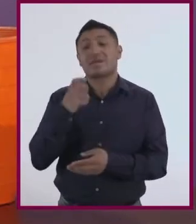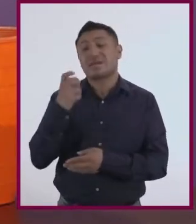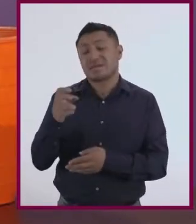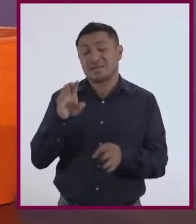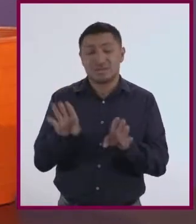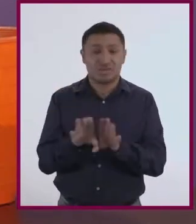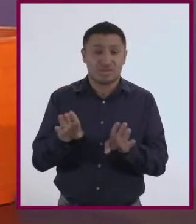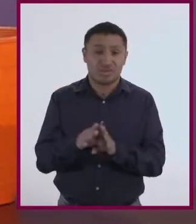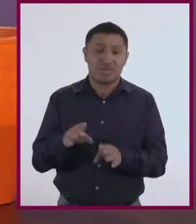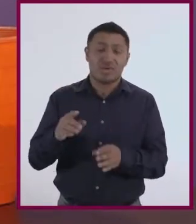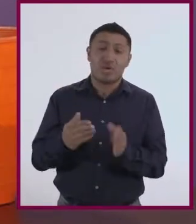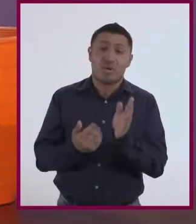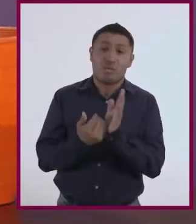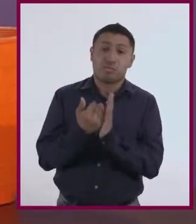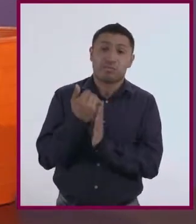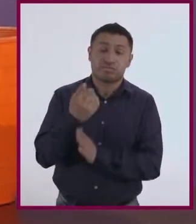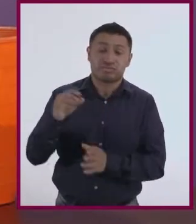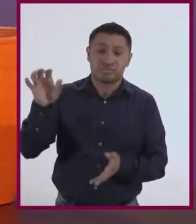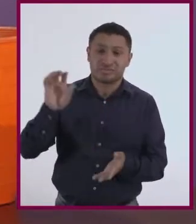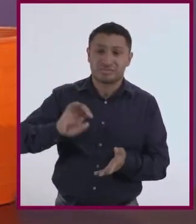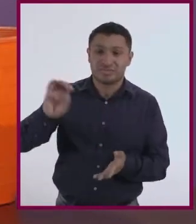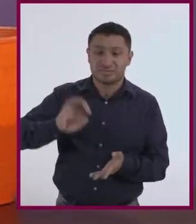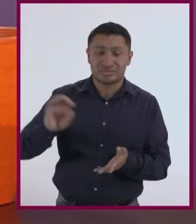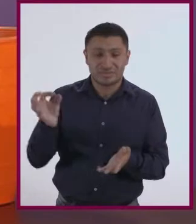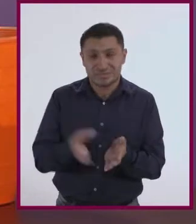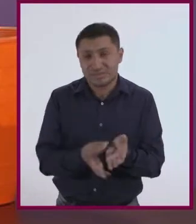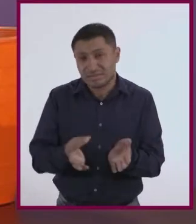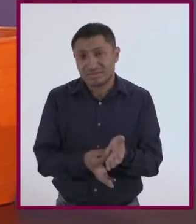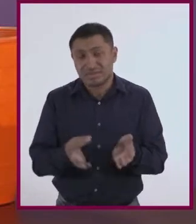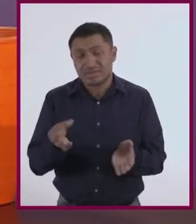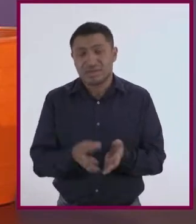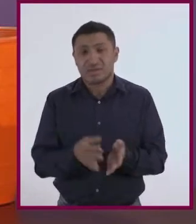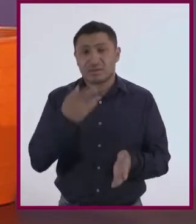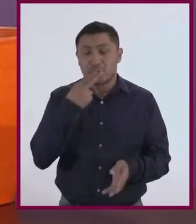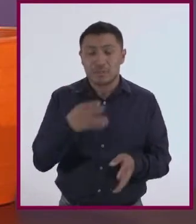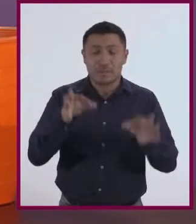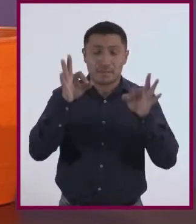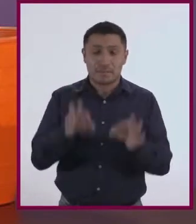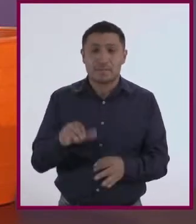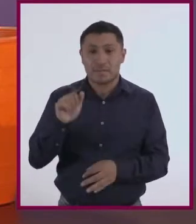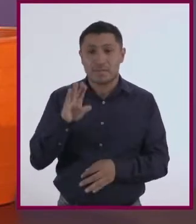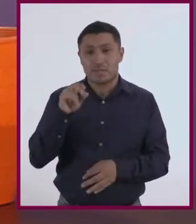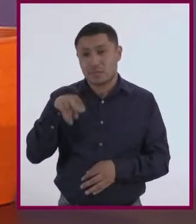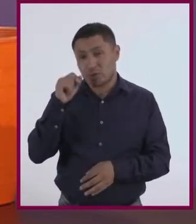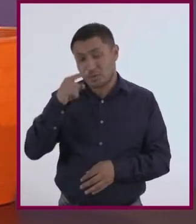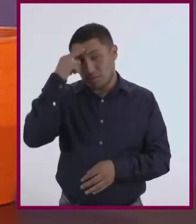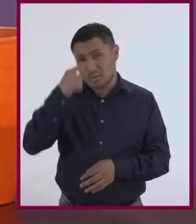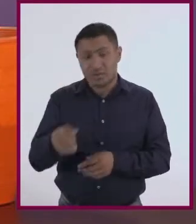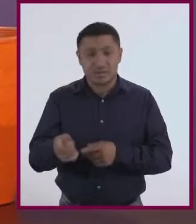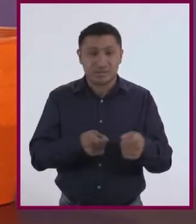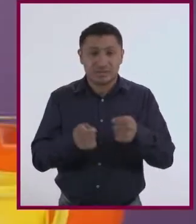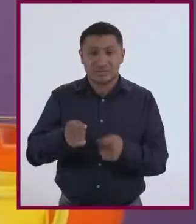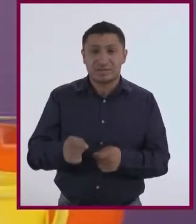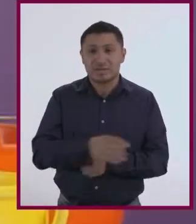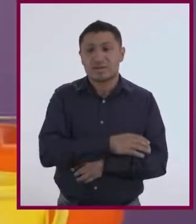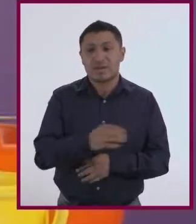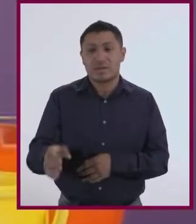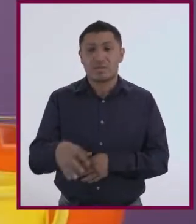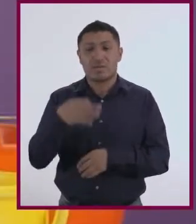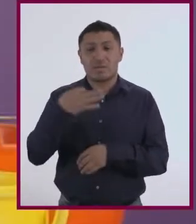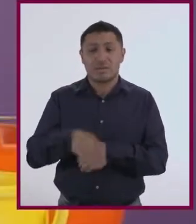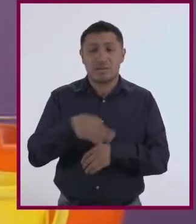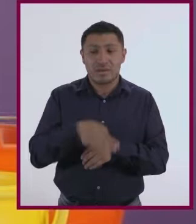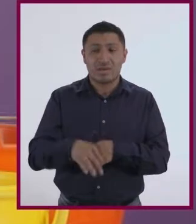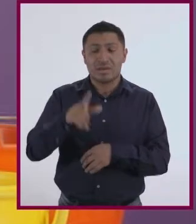fertilizante líquido que tiene alta concentración de sales minerales y se usa como un excelente abono y para control de plagas e enfermedades en los cultivos. Mientras que